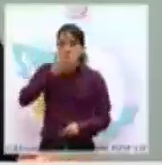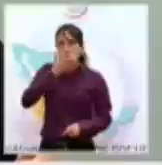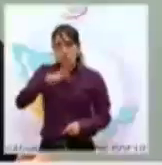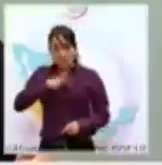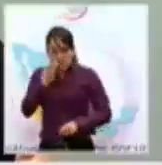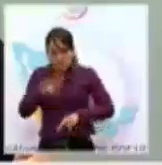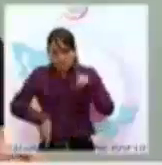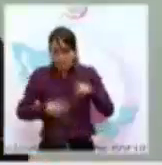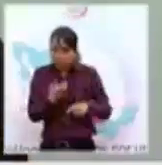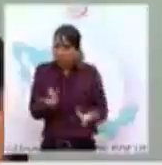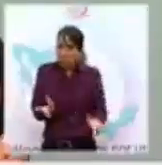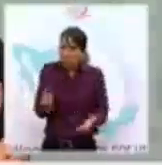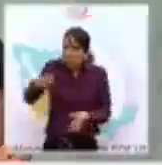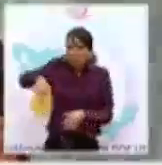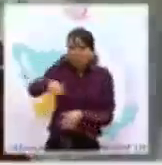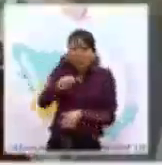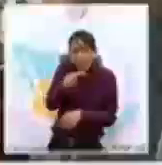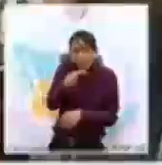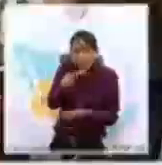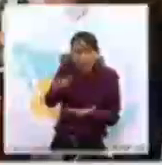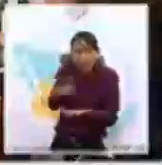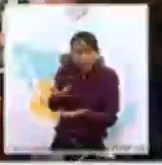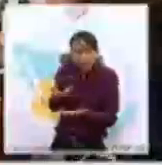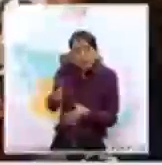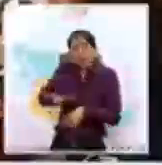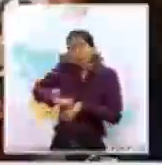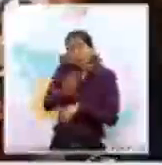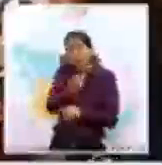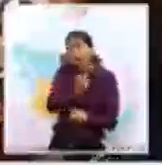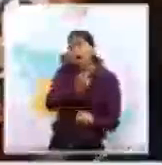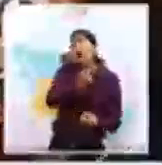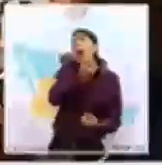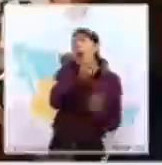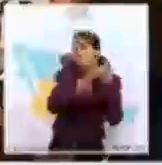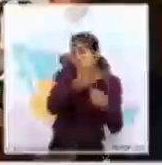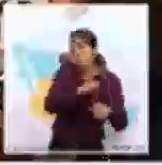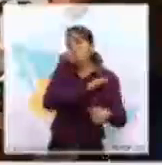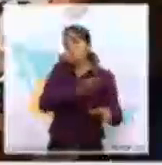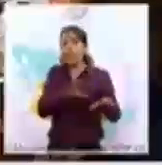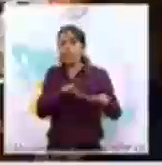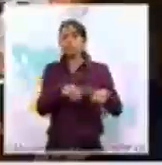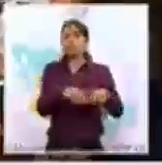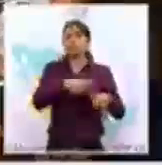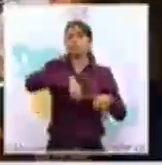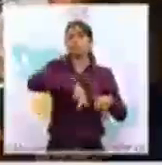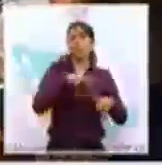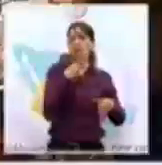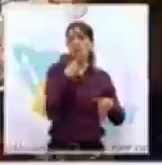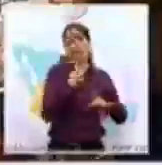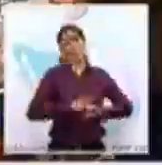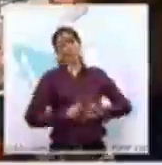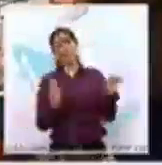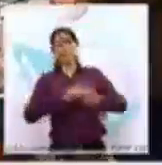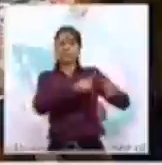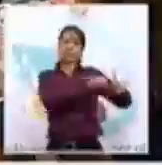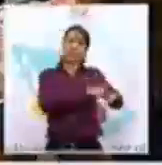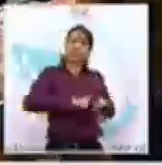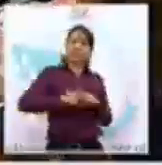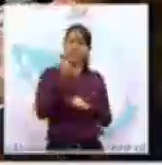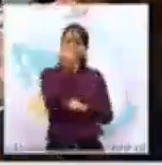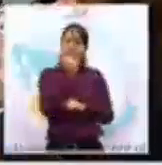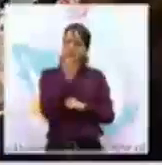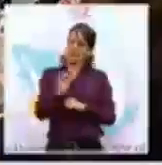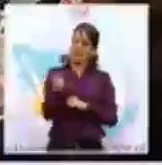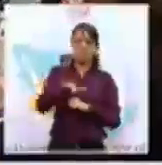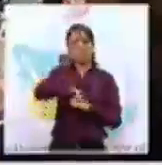que eso tiene que estar nada más reservado para un grupo pequeño y que resulta que todos los otros tengan que estar privados